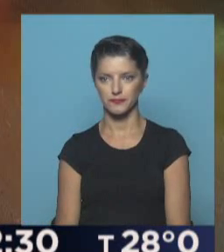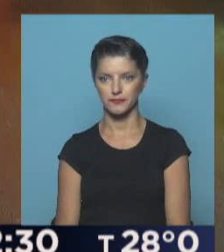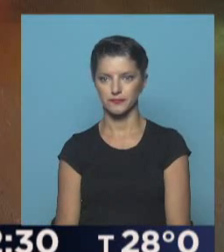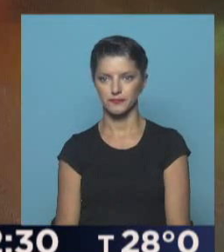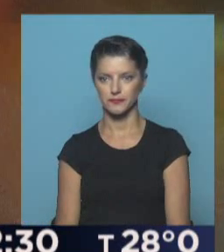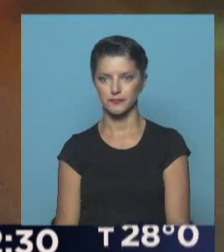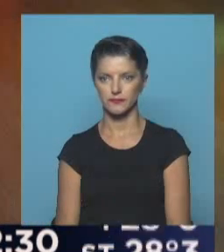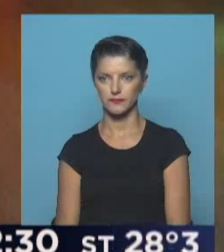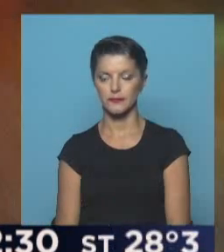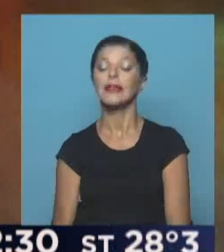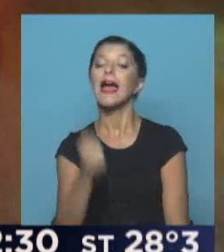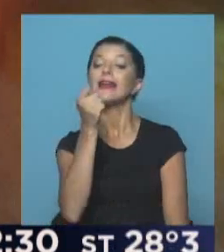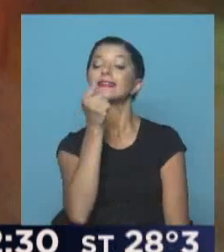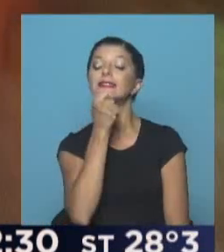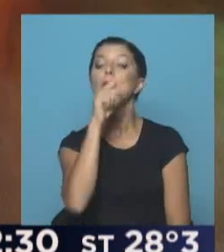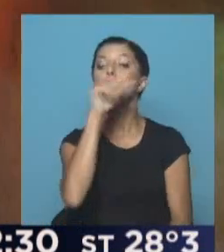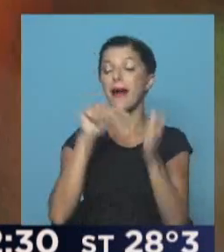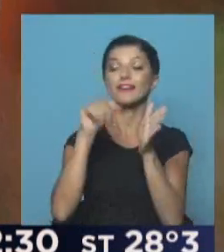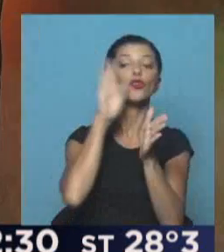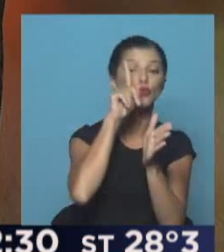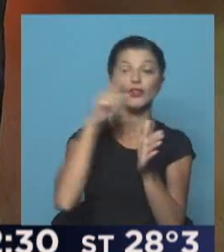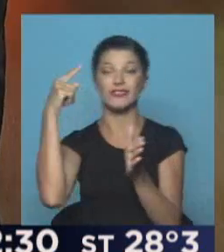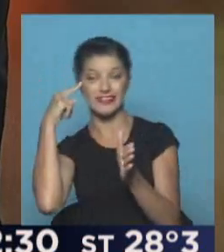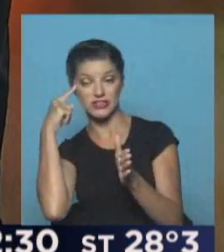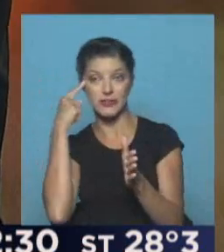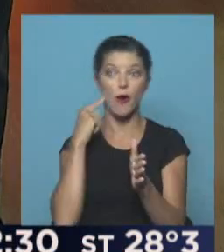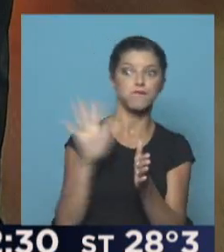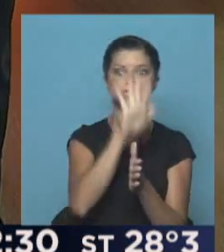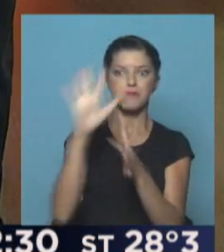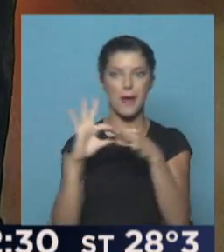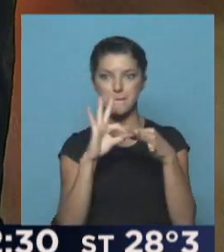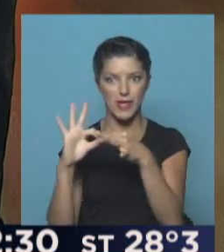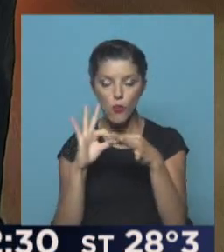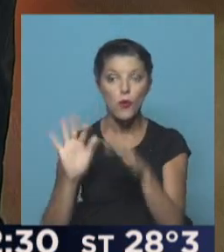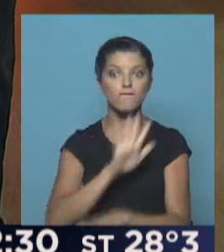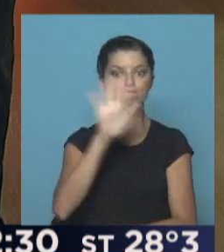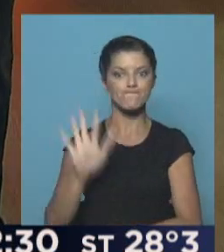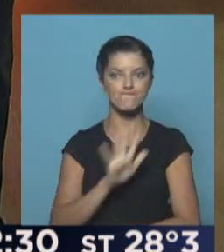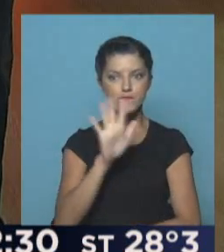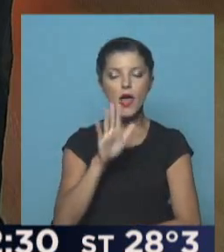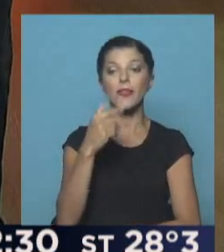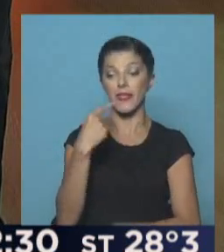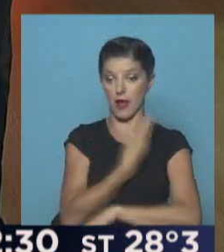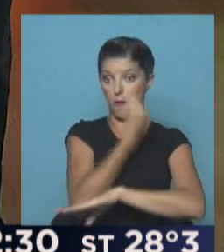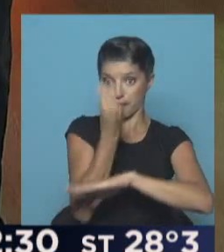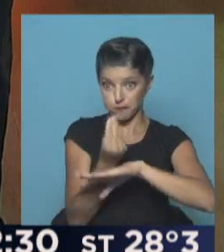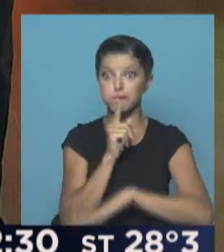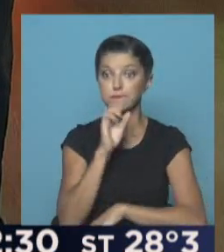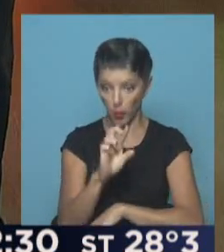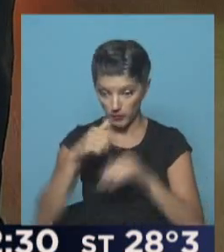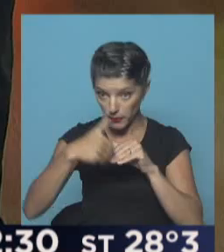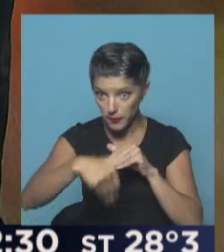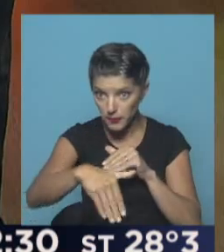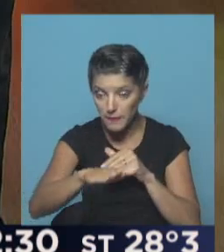Si la relación entre Estados Unidos y China era un gran interrogante, una gran incógnita a partir de la asunción de Donald Trump, algunas de